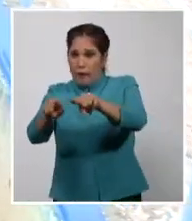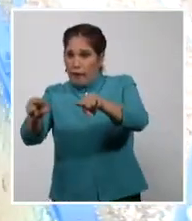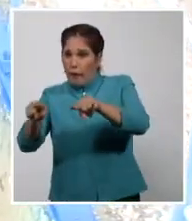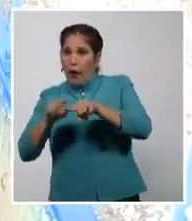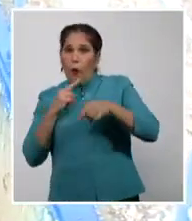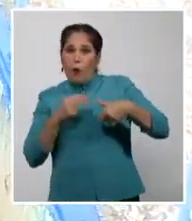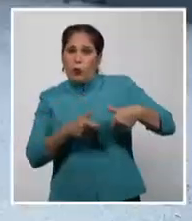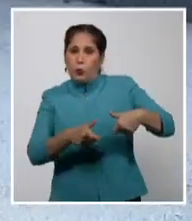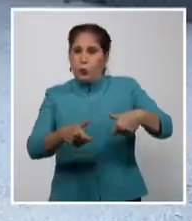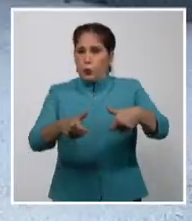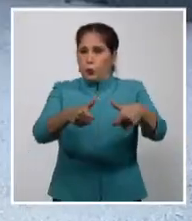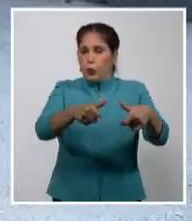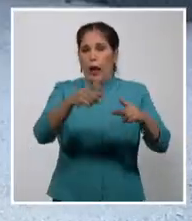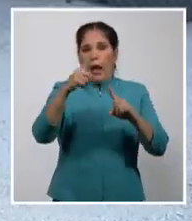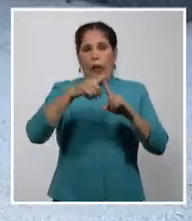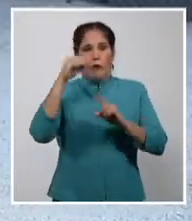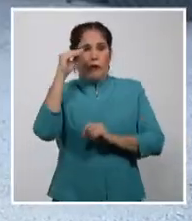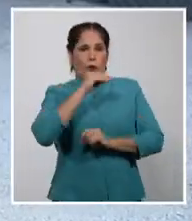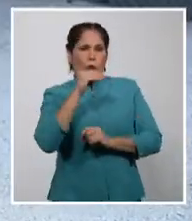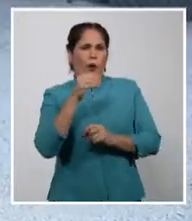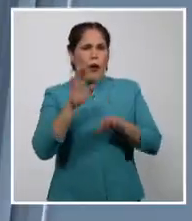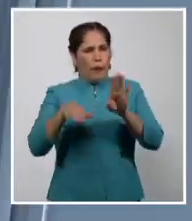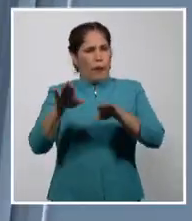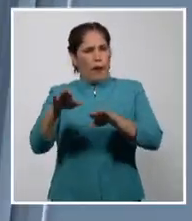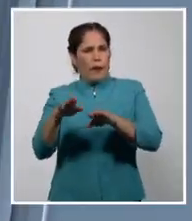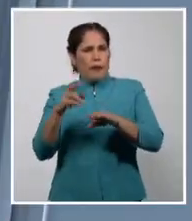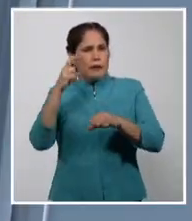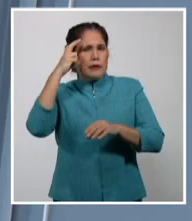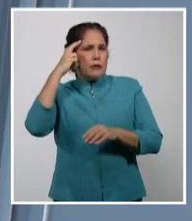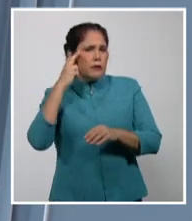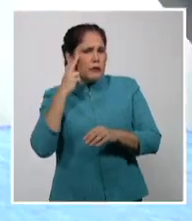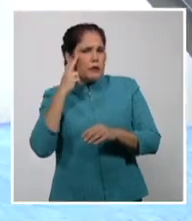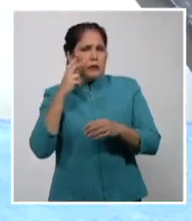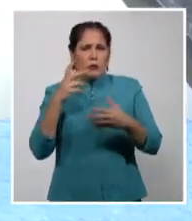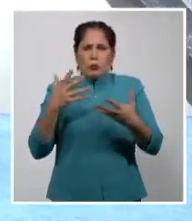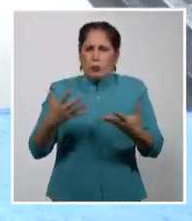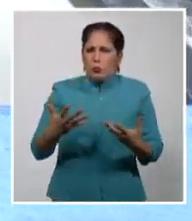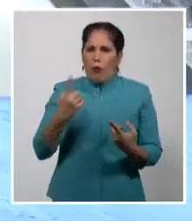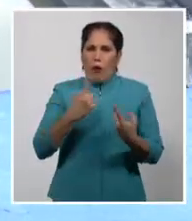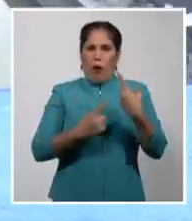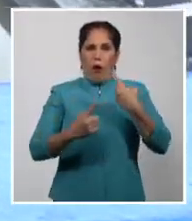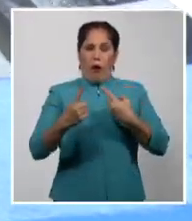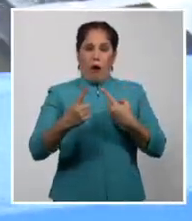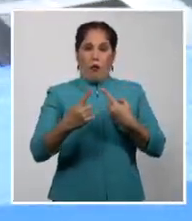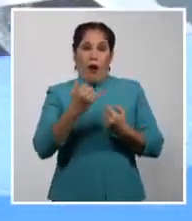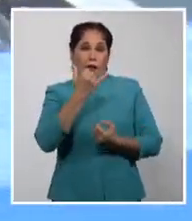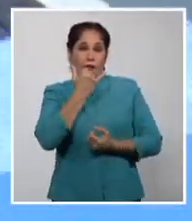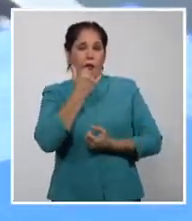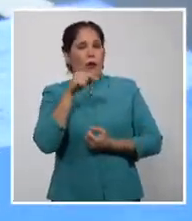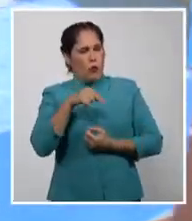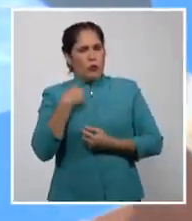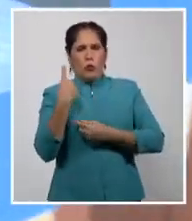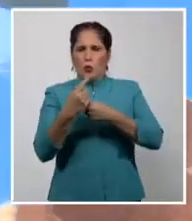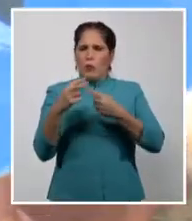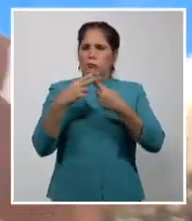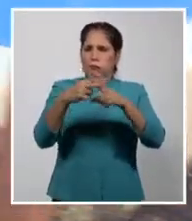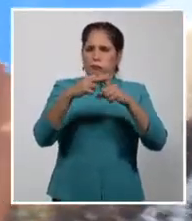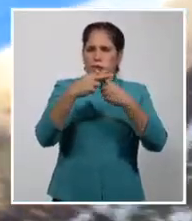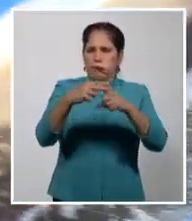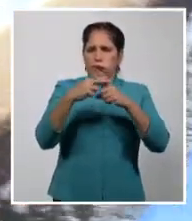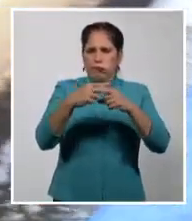los mandamientos técnicos que se presentan en estos casos y fueron seguidos al pie de la